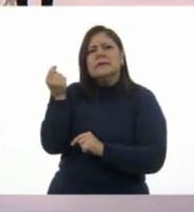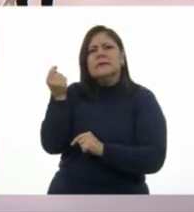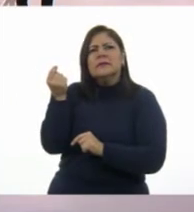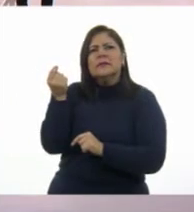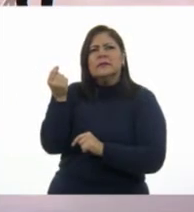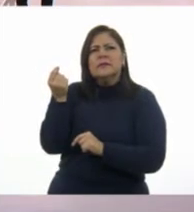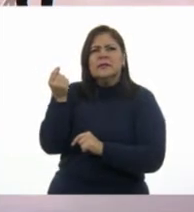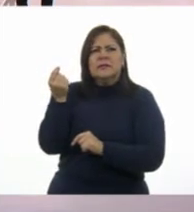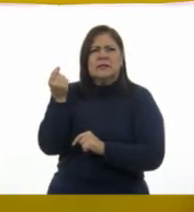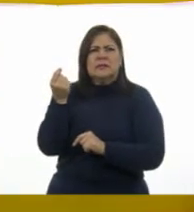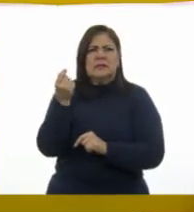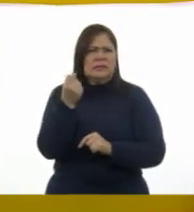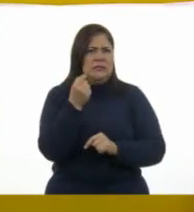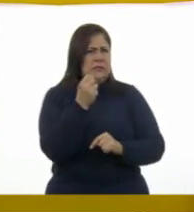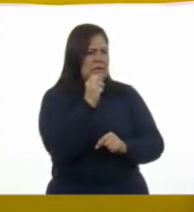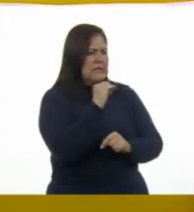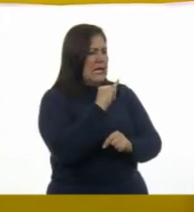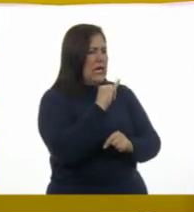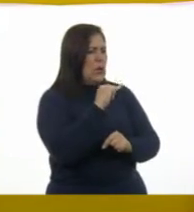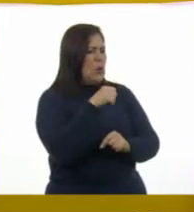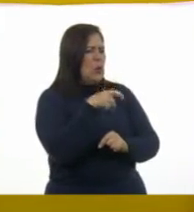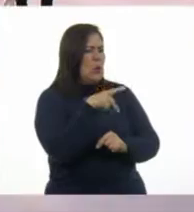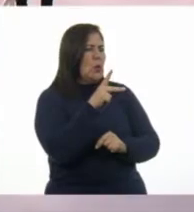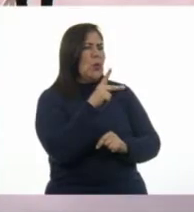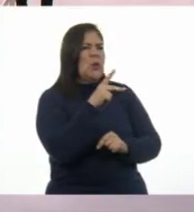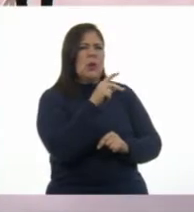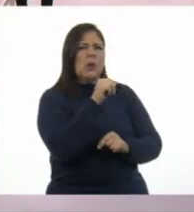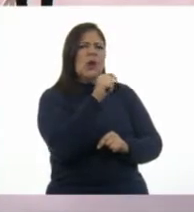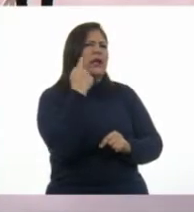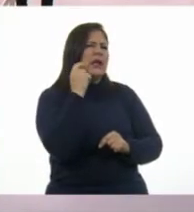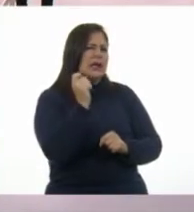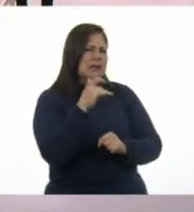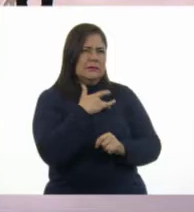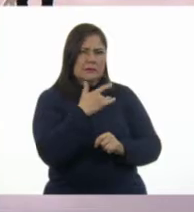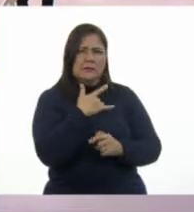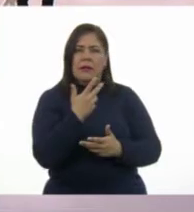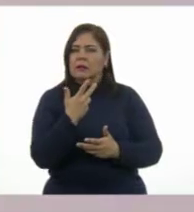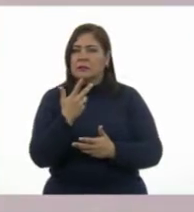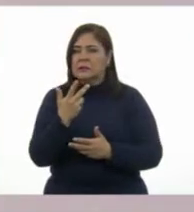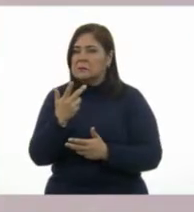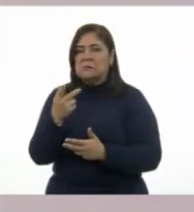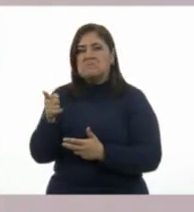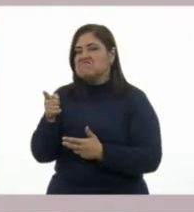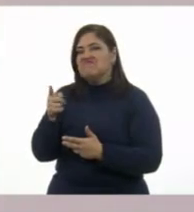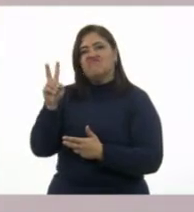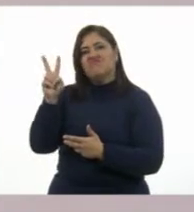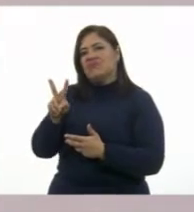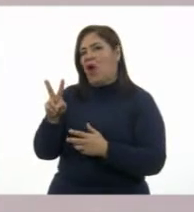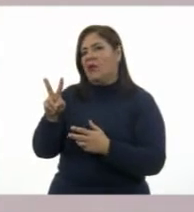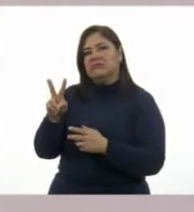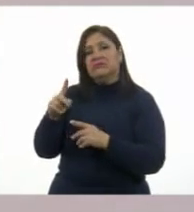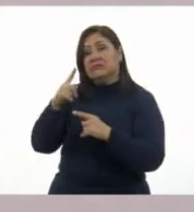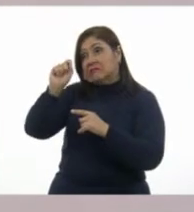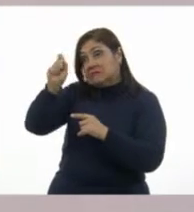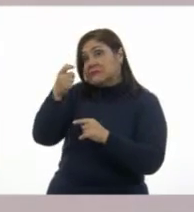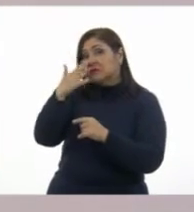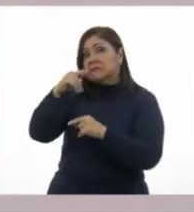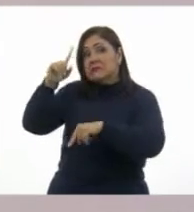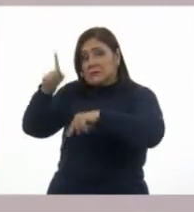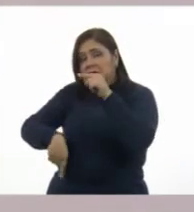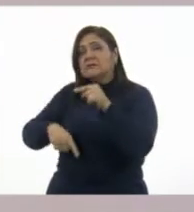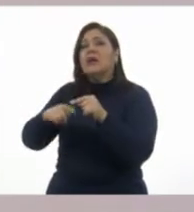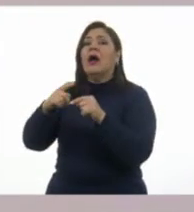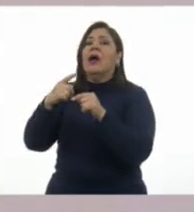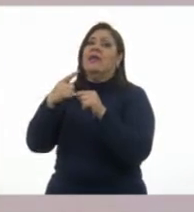¿Sikup? Sikup. Sikup. Sikup. Y no significa caña. No. Ahí está